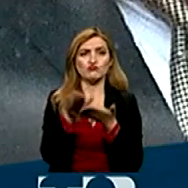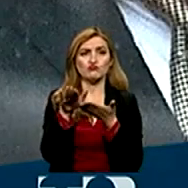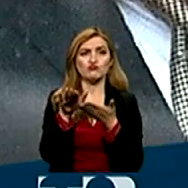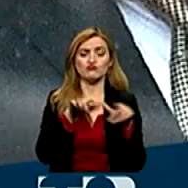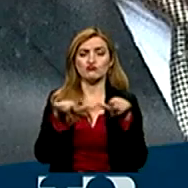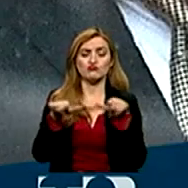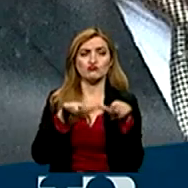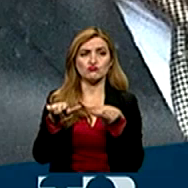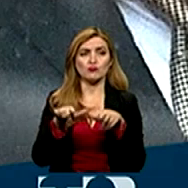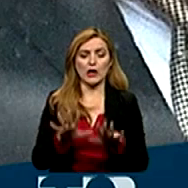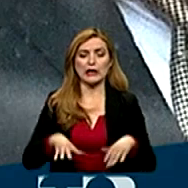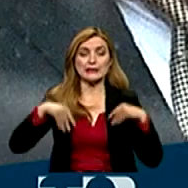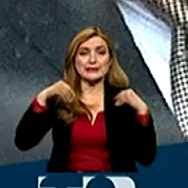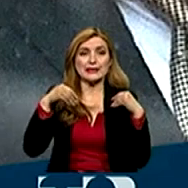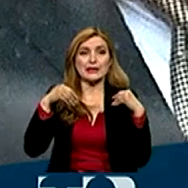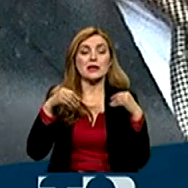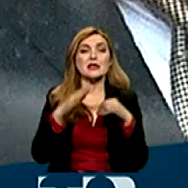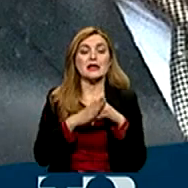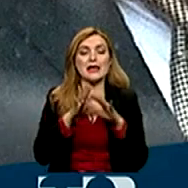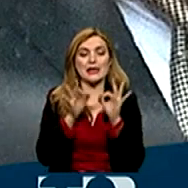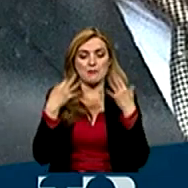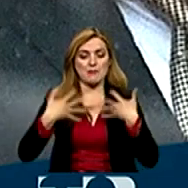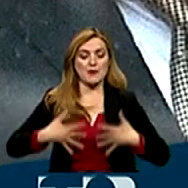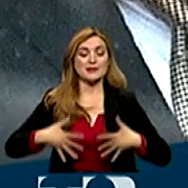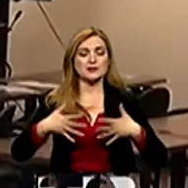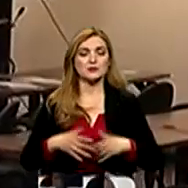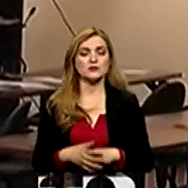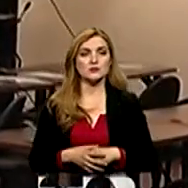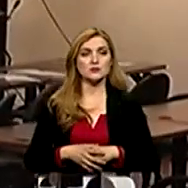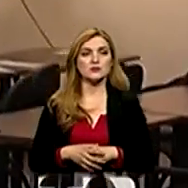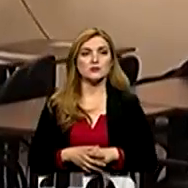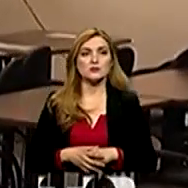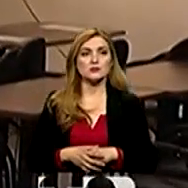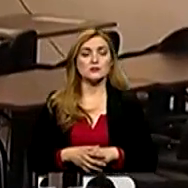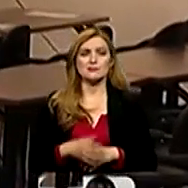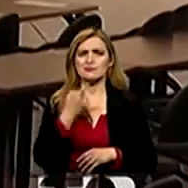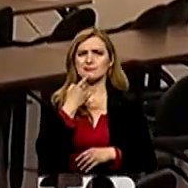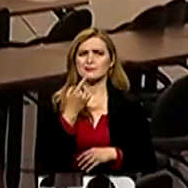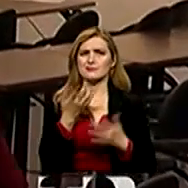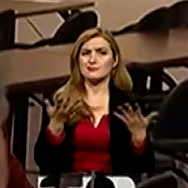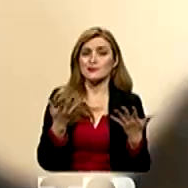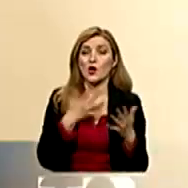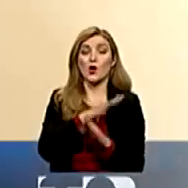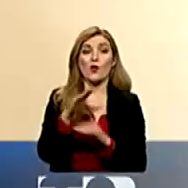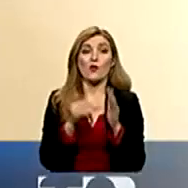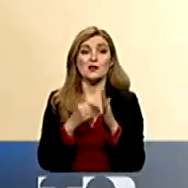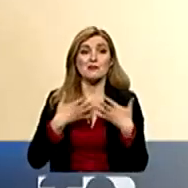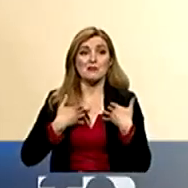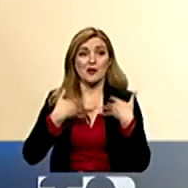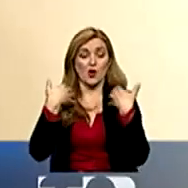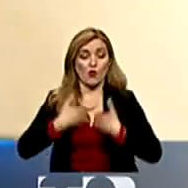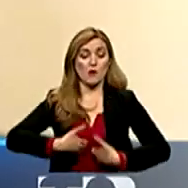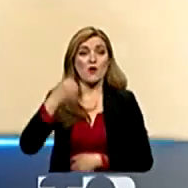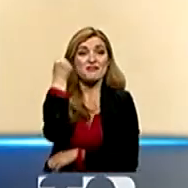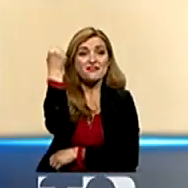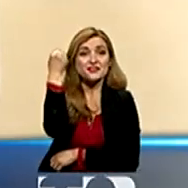diplomática y acatar normas de higiene para el asilado. Assange ha tomado esto como medidas que atentan a su integridad y